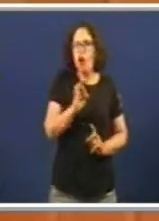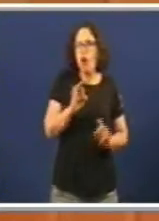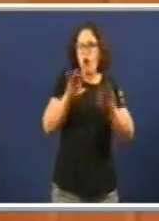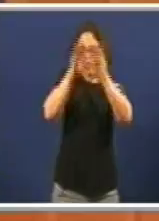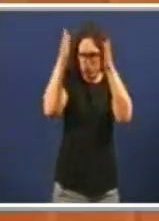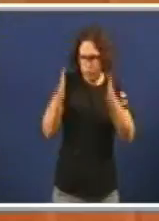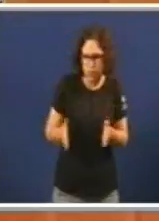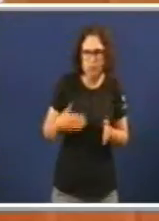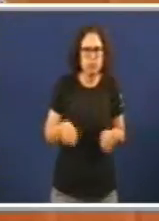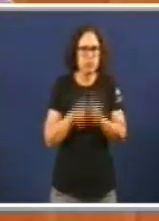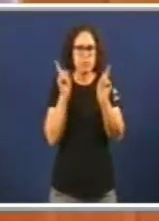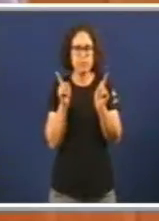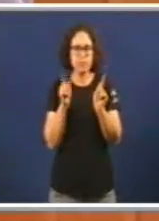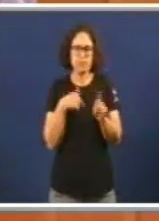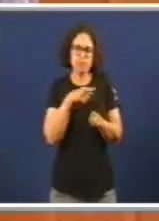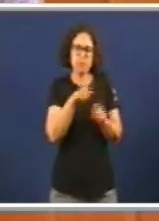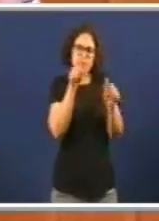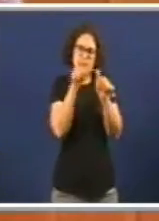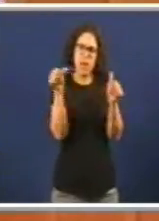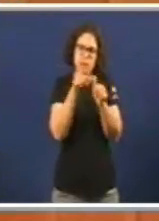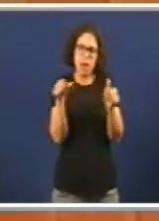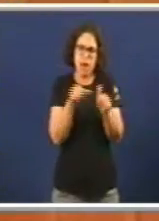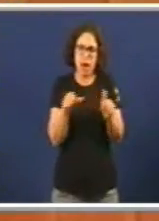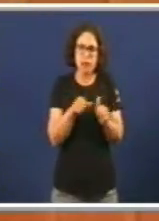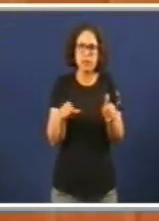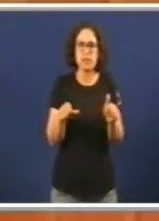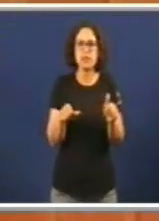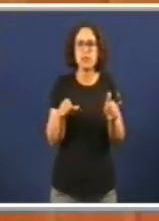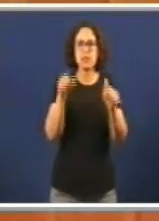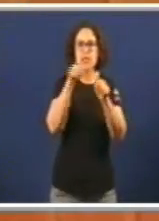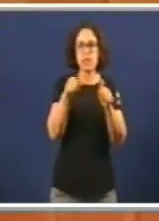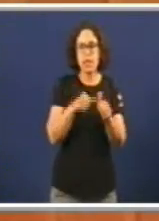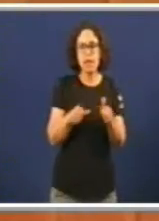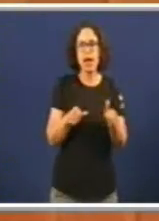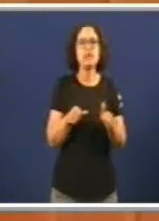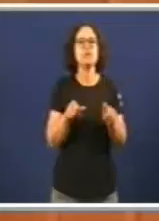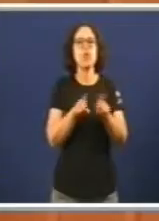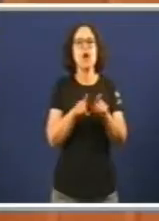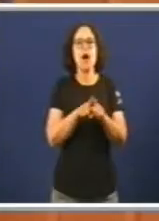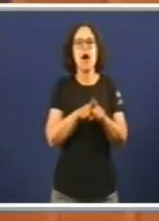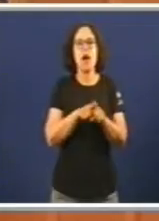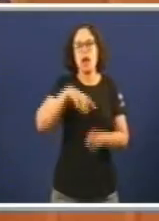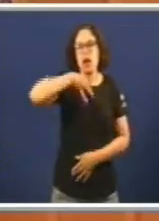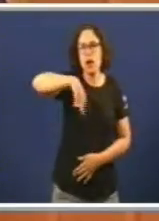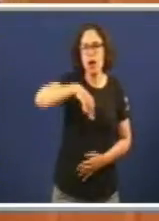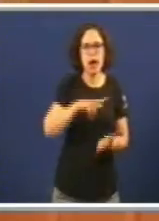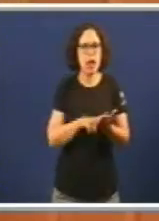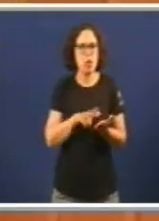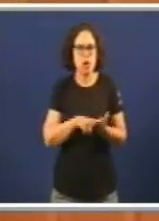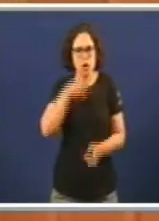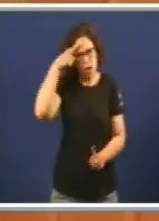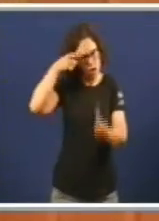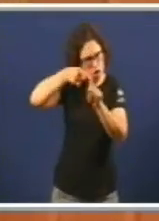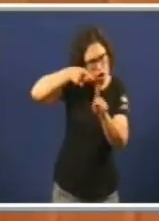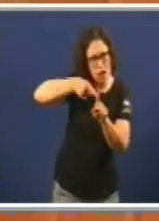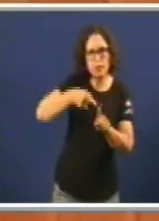Elevou vostede, pero levan xa un par de semanas, elevando vostedes a neolingua ao máximo nivel, non?